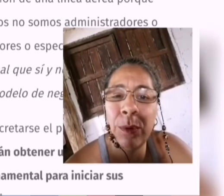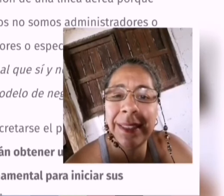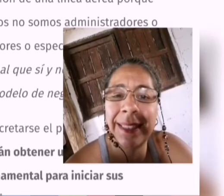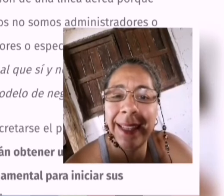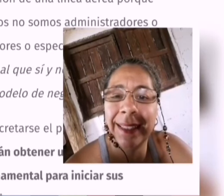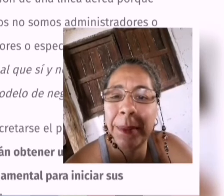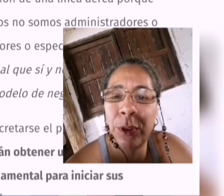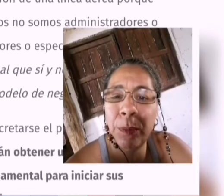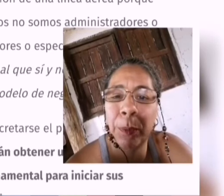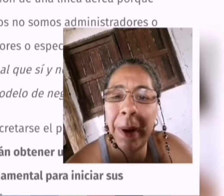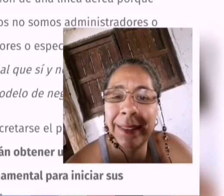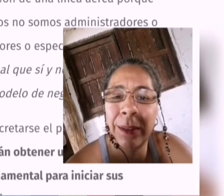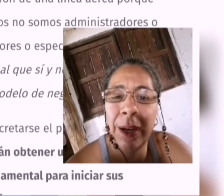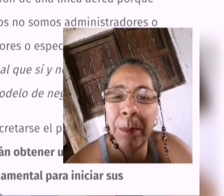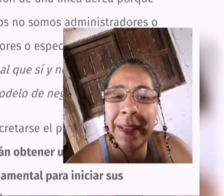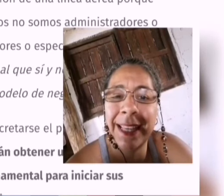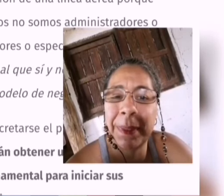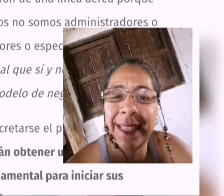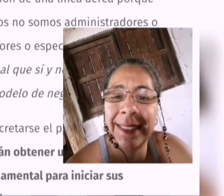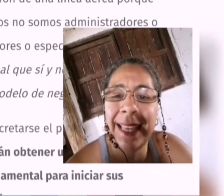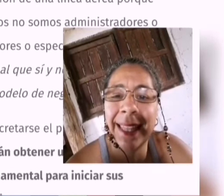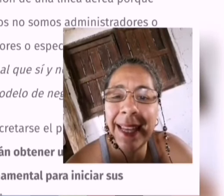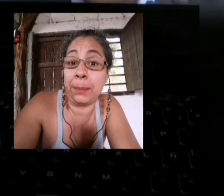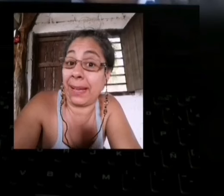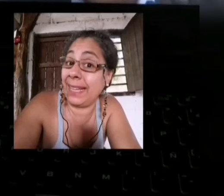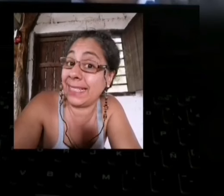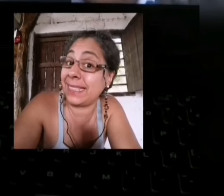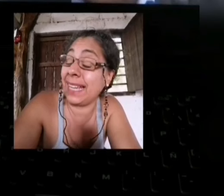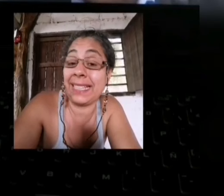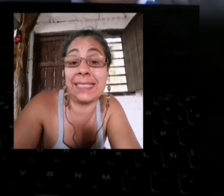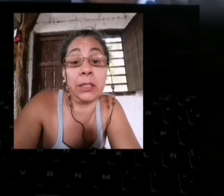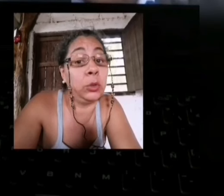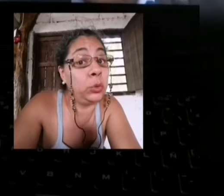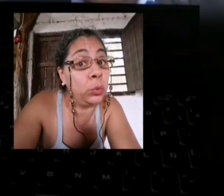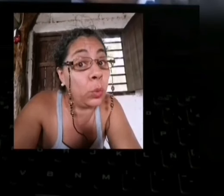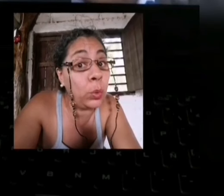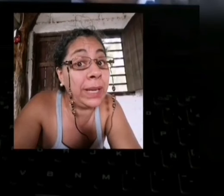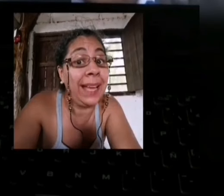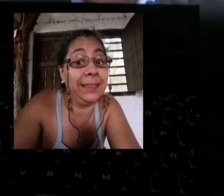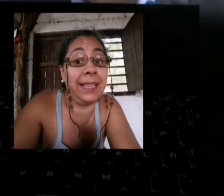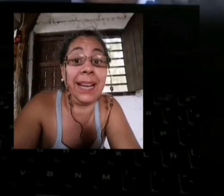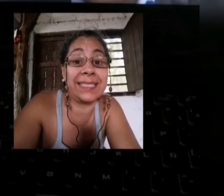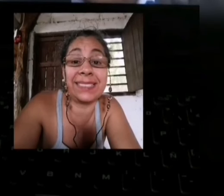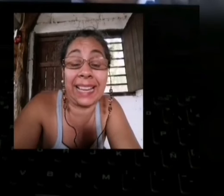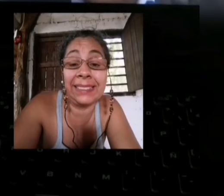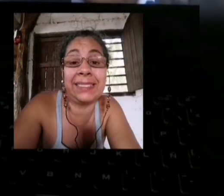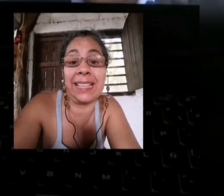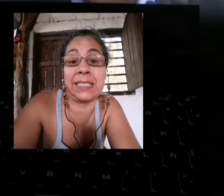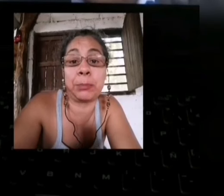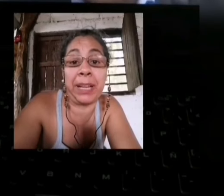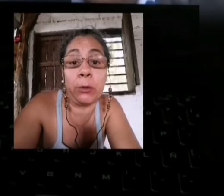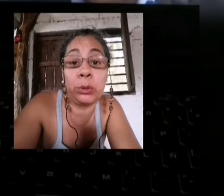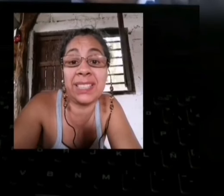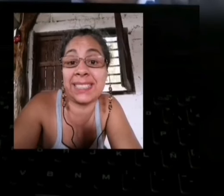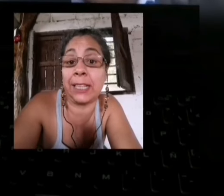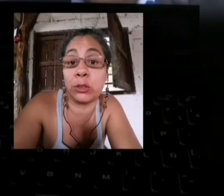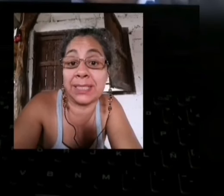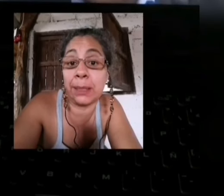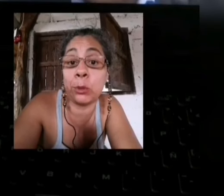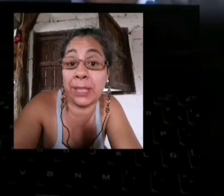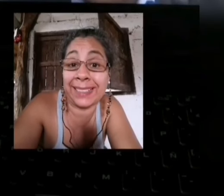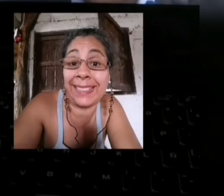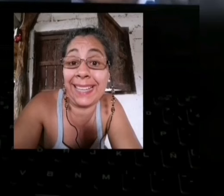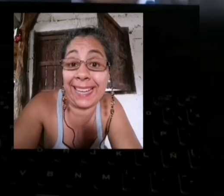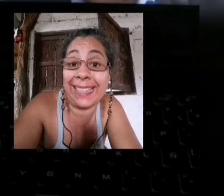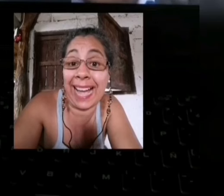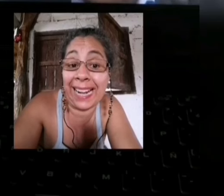el plan aún está en revisión por parte de una compañía especializada. Esa es una de las tantas preguntas que nos